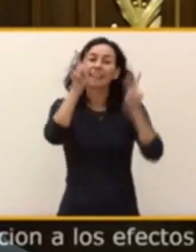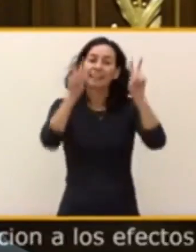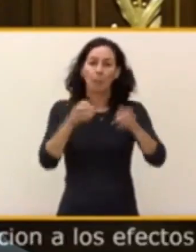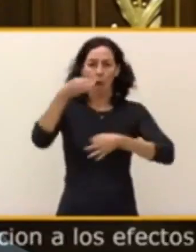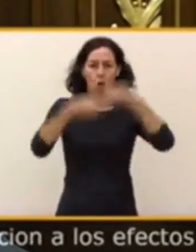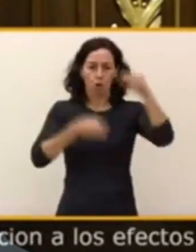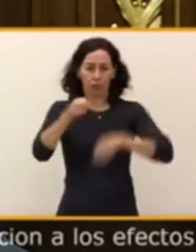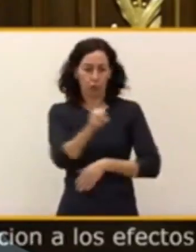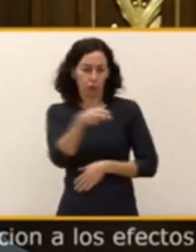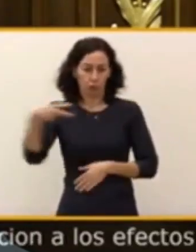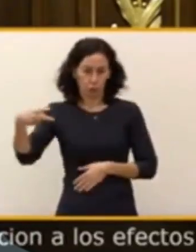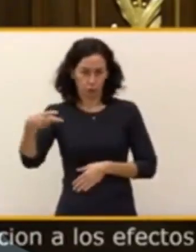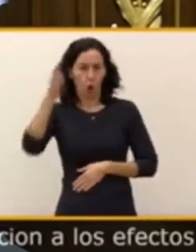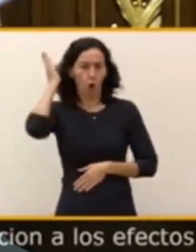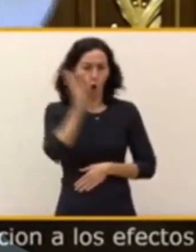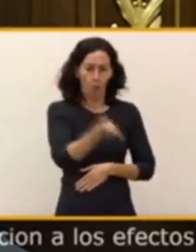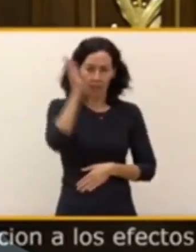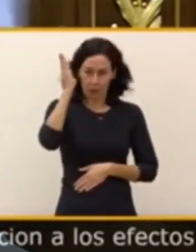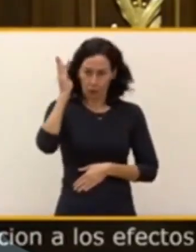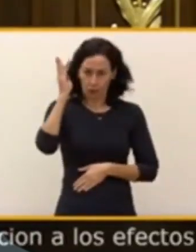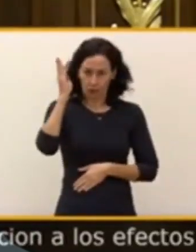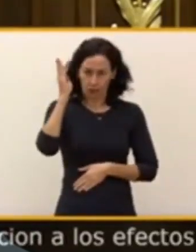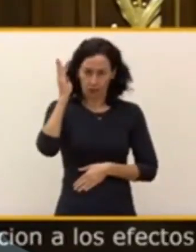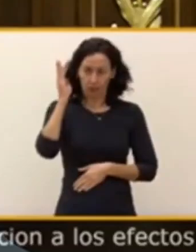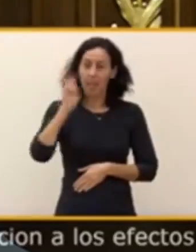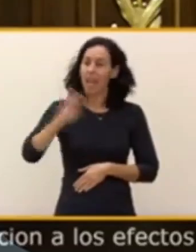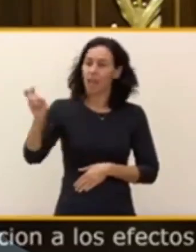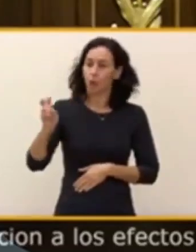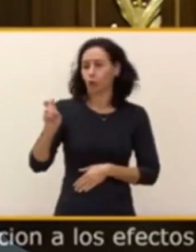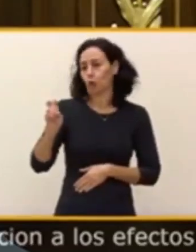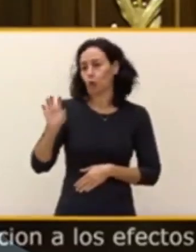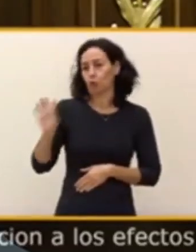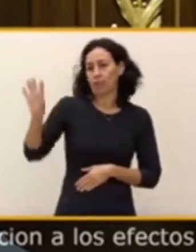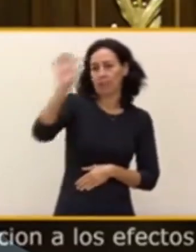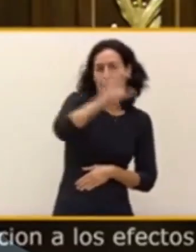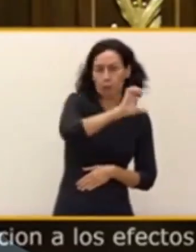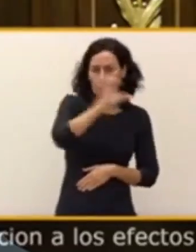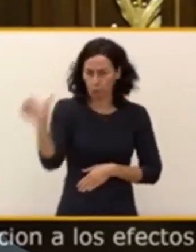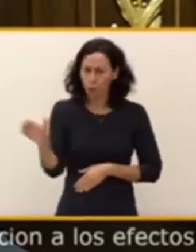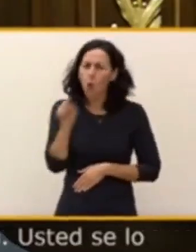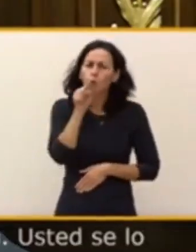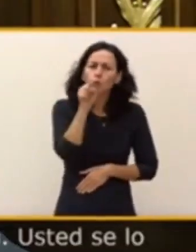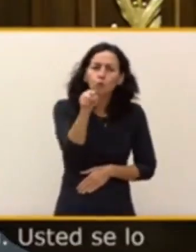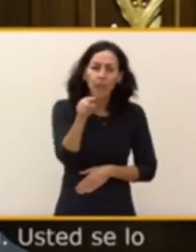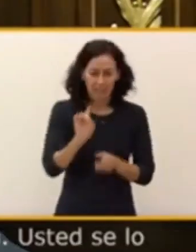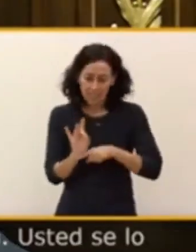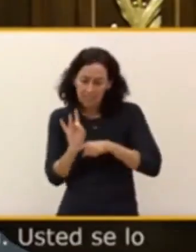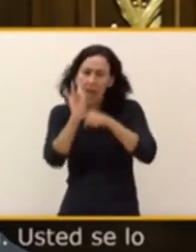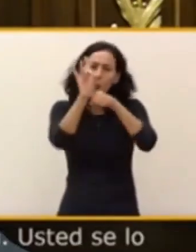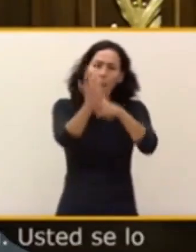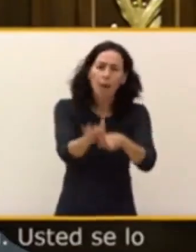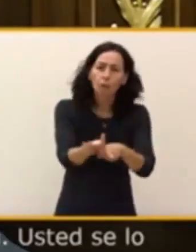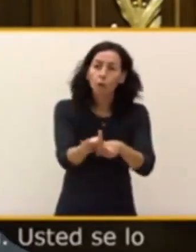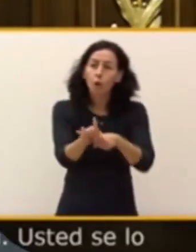otros estados de la Unión Europea. Usted se lo mandó a los presidentes y presidentas y gerentes de las